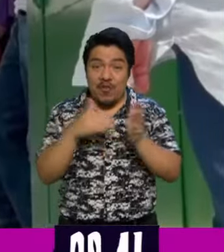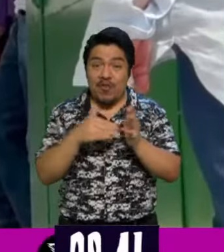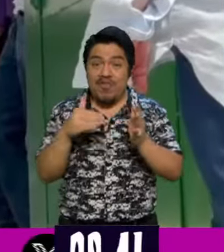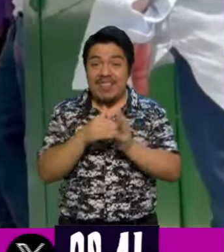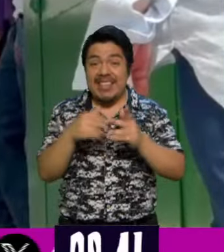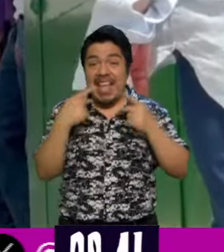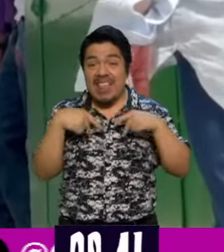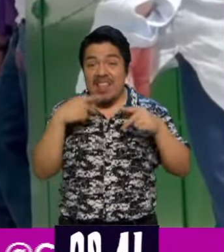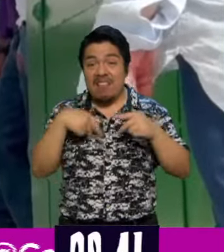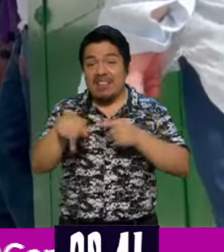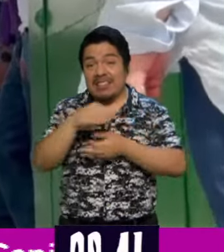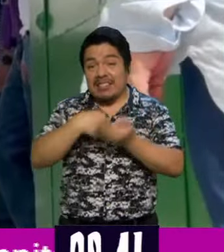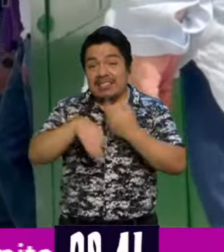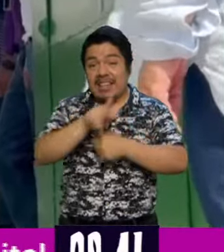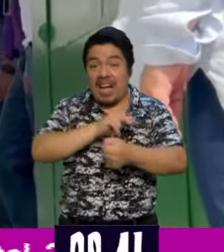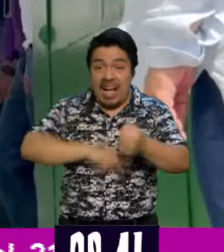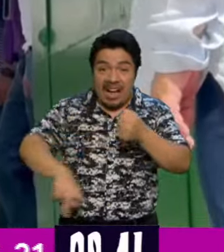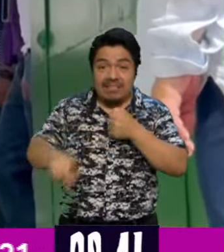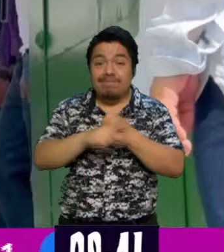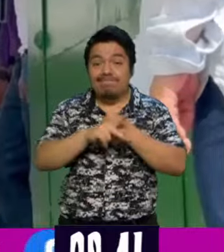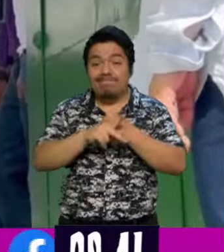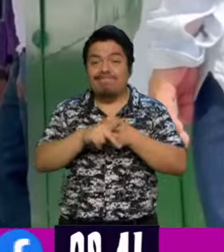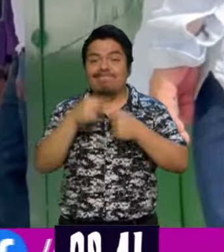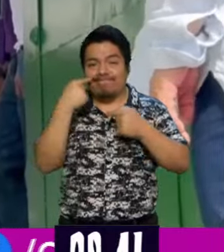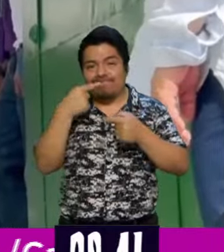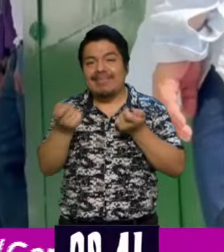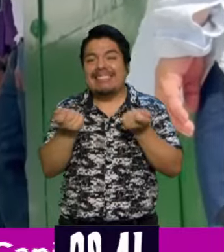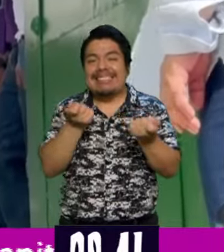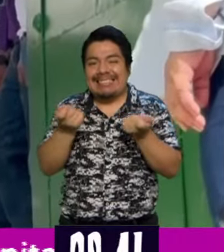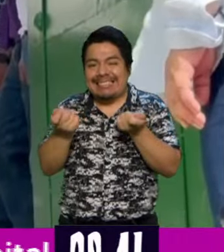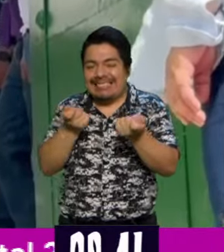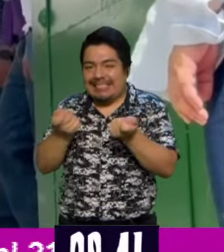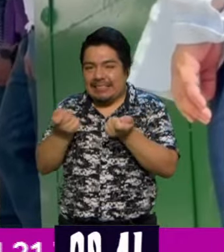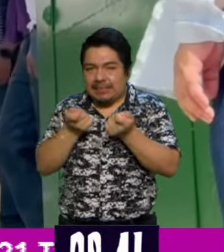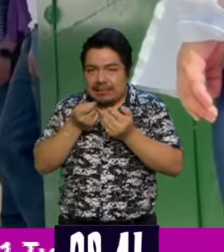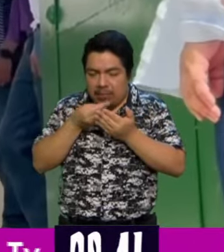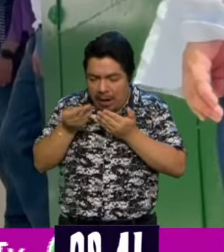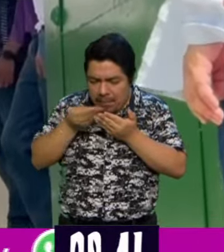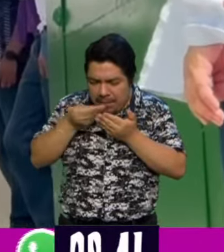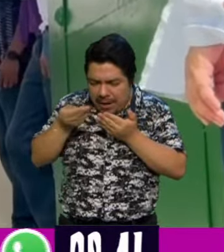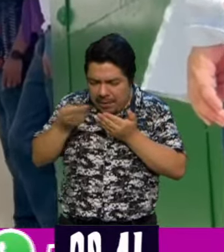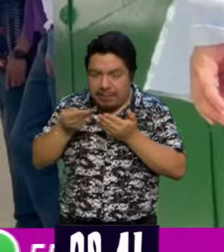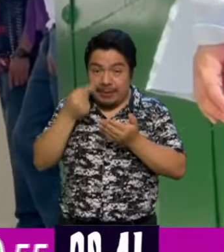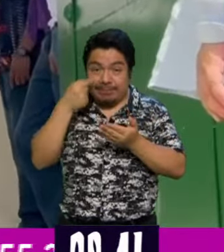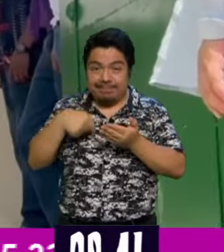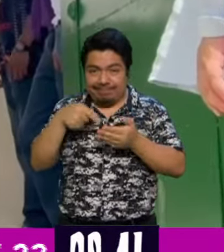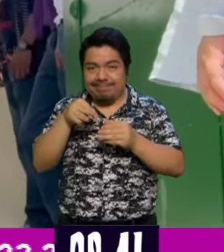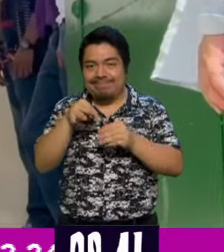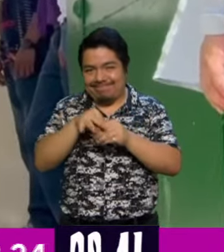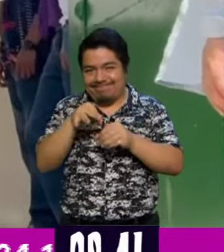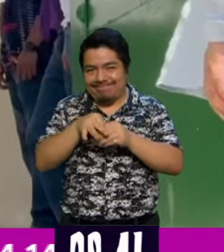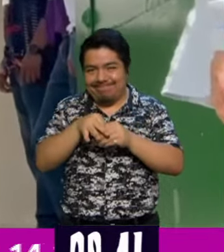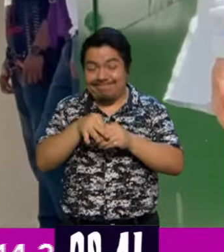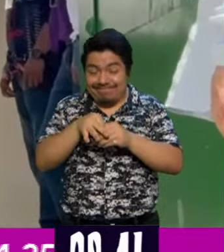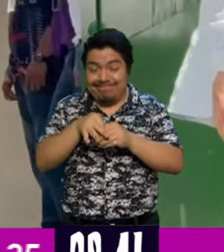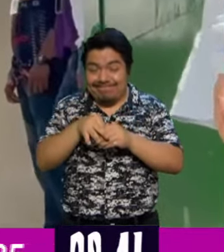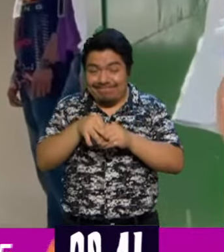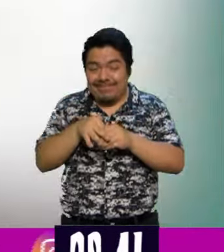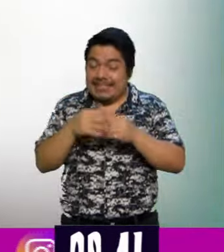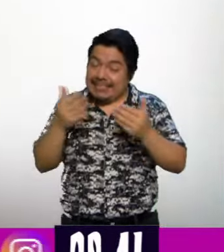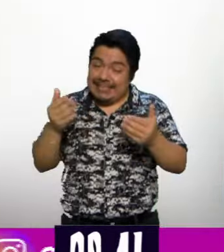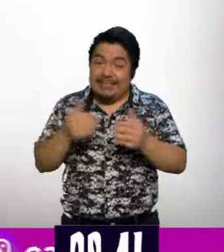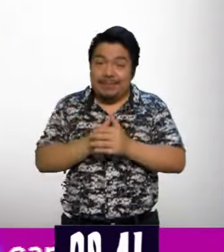en todo el país organizaron la elección, sí, contaron los, sí, votos. Hijo, y yo te quiero decir, aplausos, que además, con